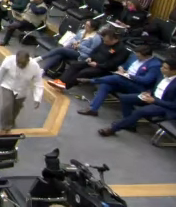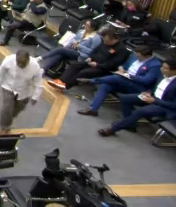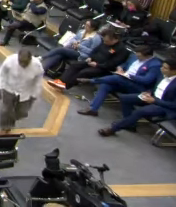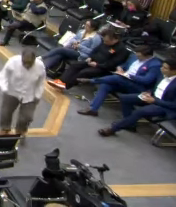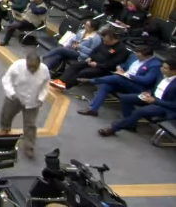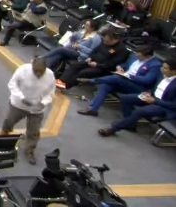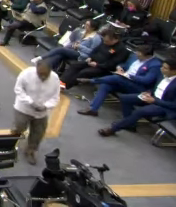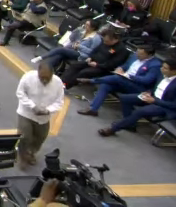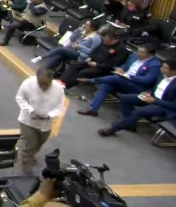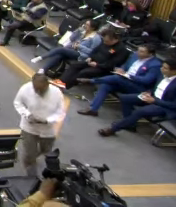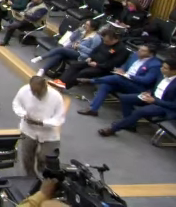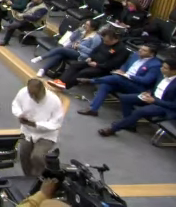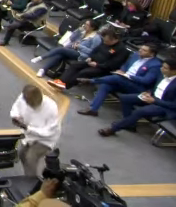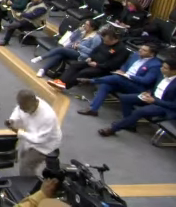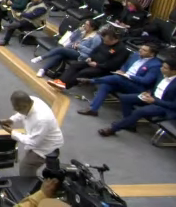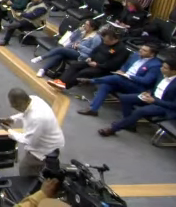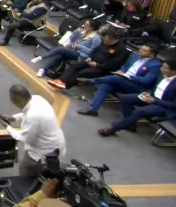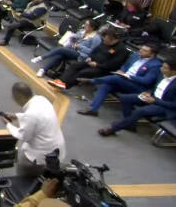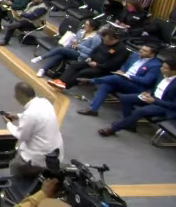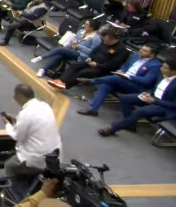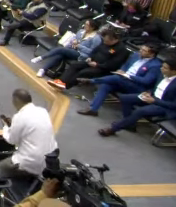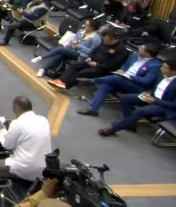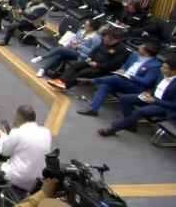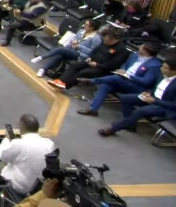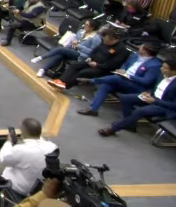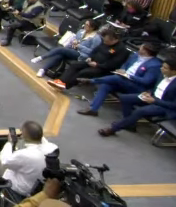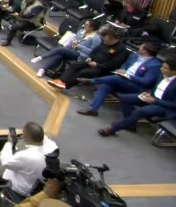Muchas gracias consejera